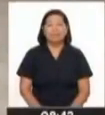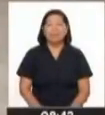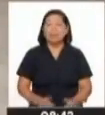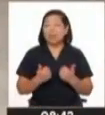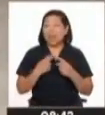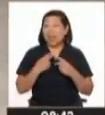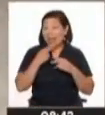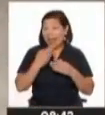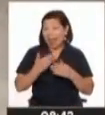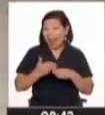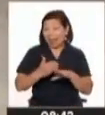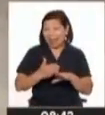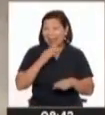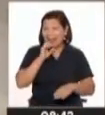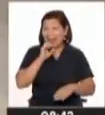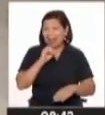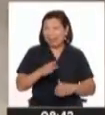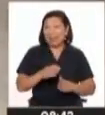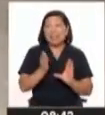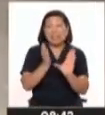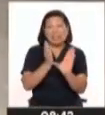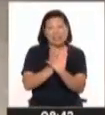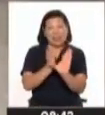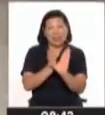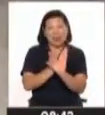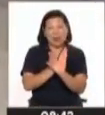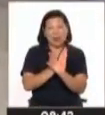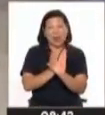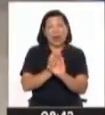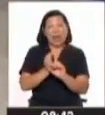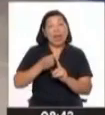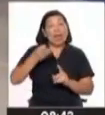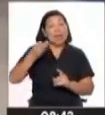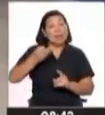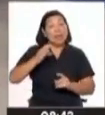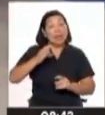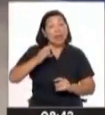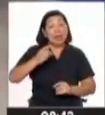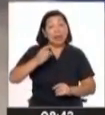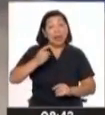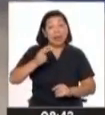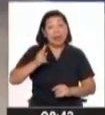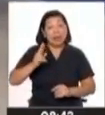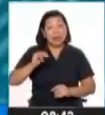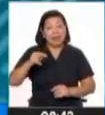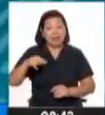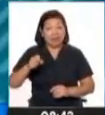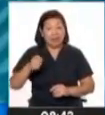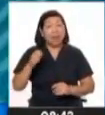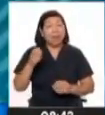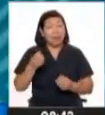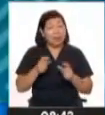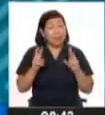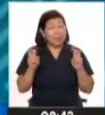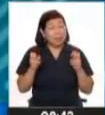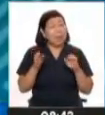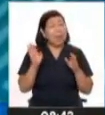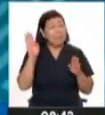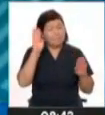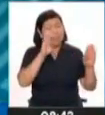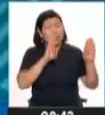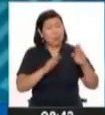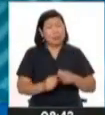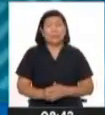Muy bien, lo anunciado, nos encontramos con la psicóloga y psicoterapeuta Catherine Pacheco para hablar sobre un tema preocupante en realidad, ¿no? Y